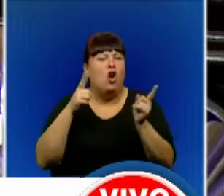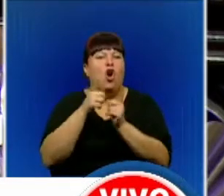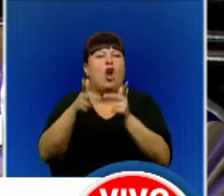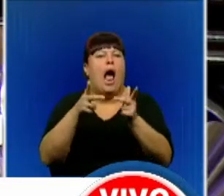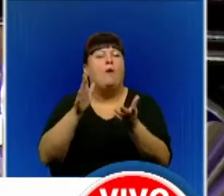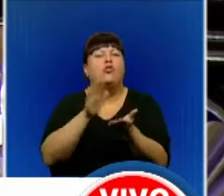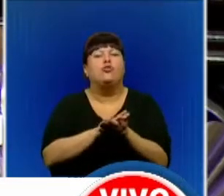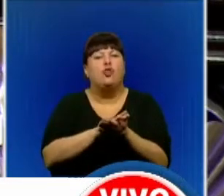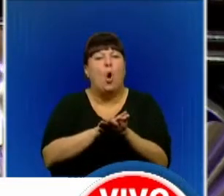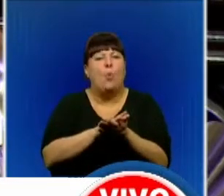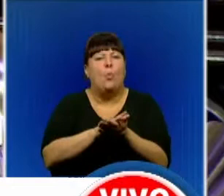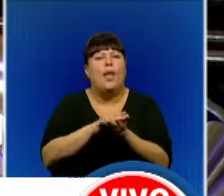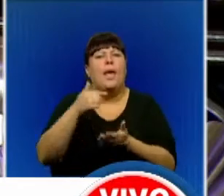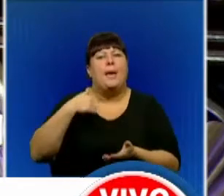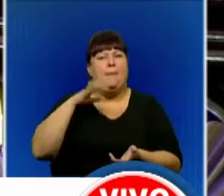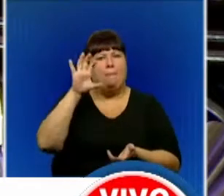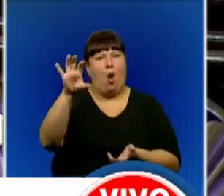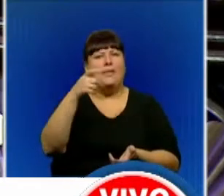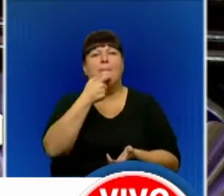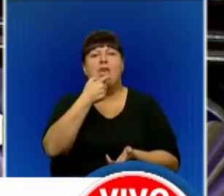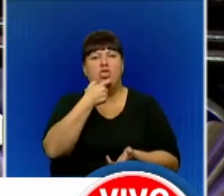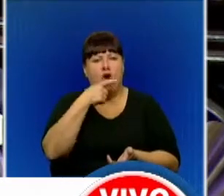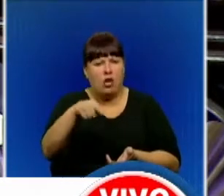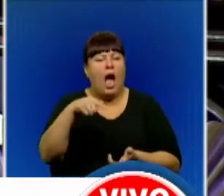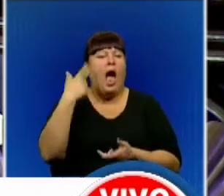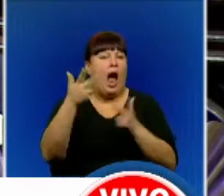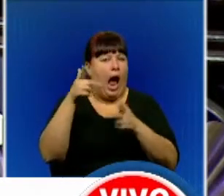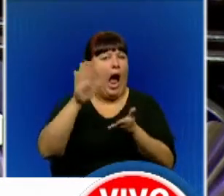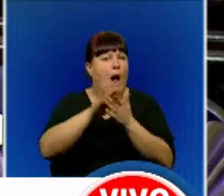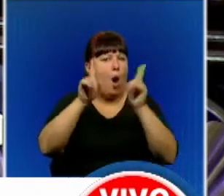brevemente a mi provincia, Mendoza, porque aquí se ha hecho alusión.